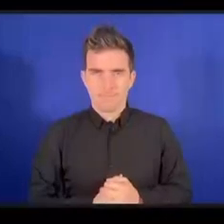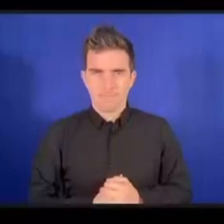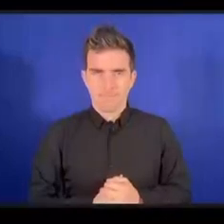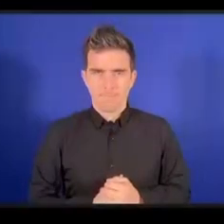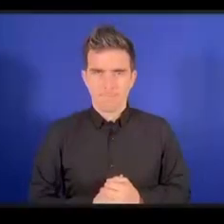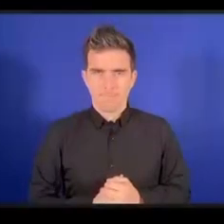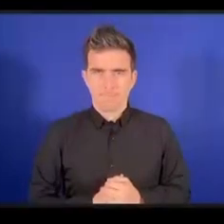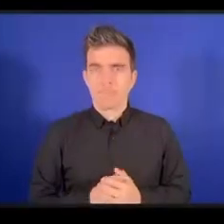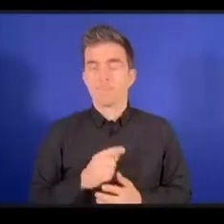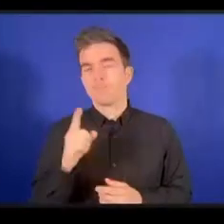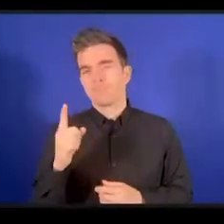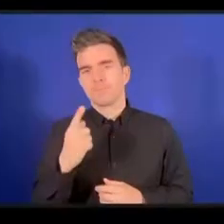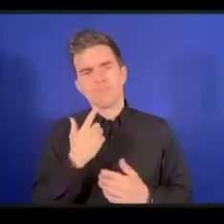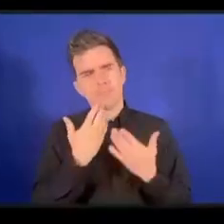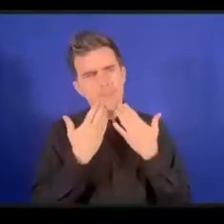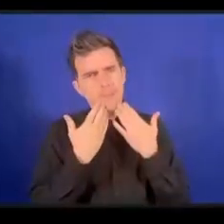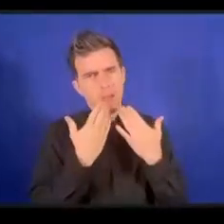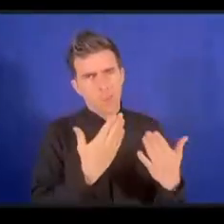gracias